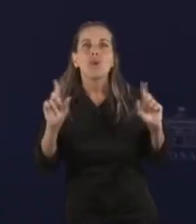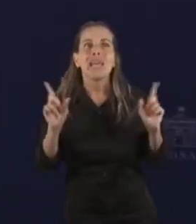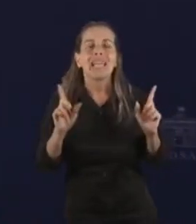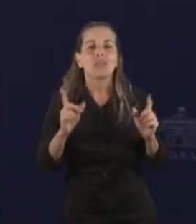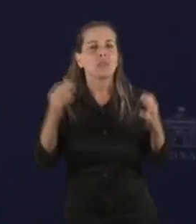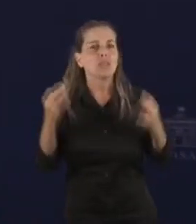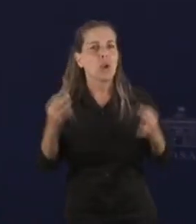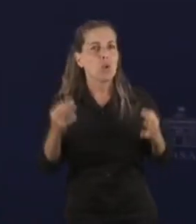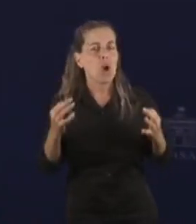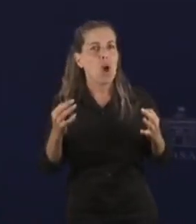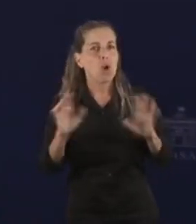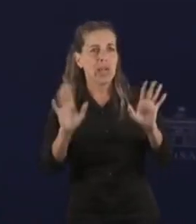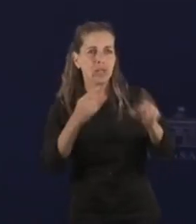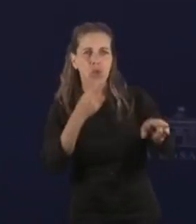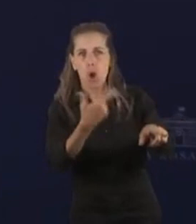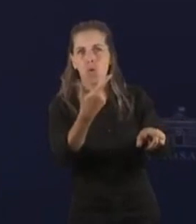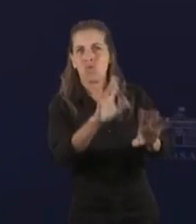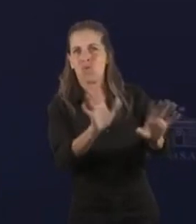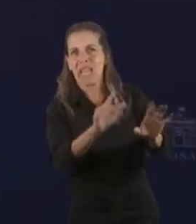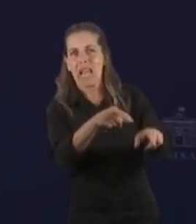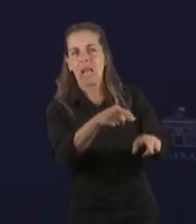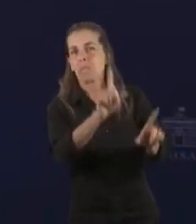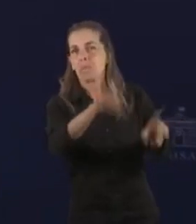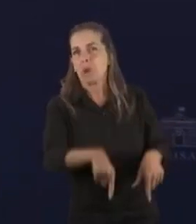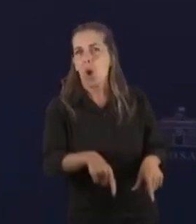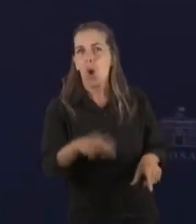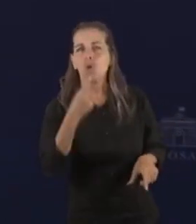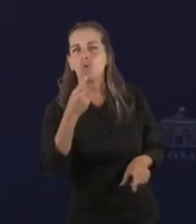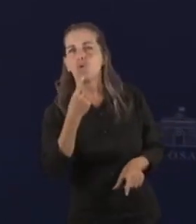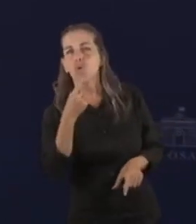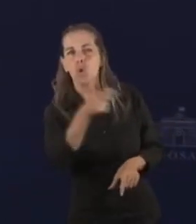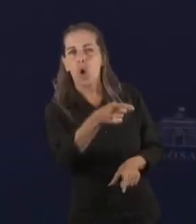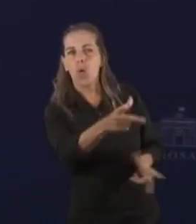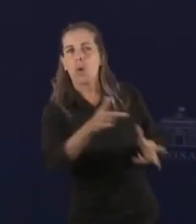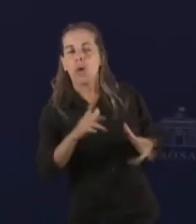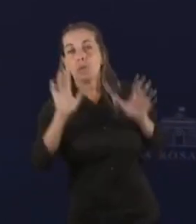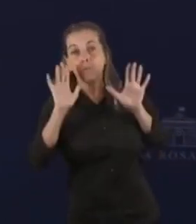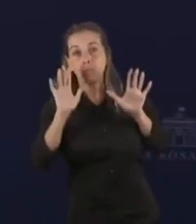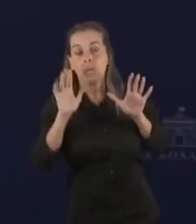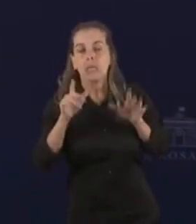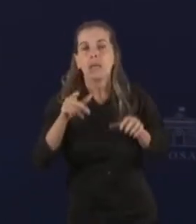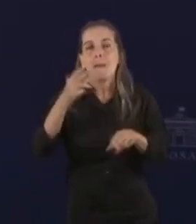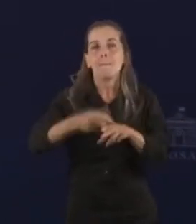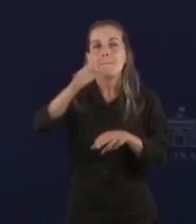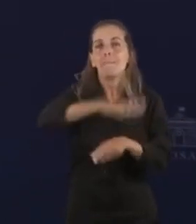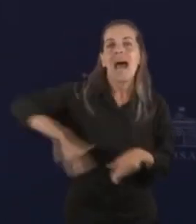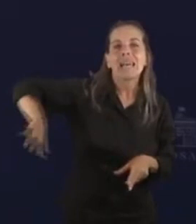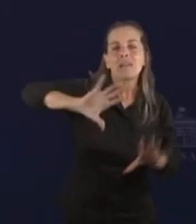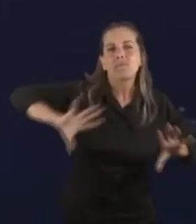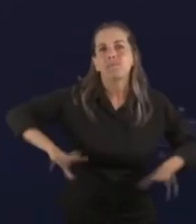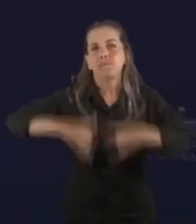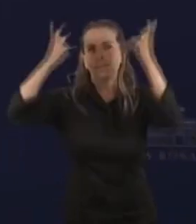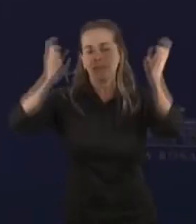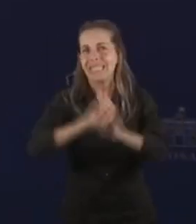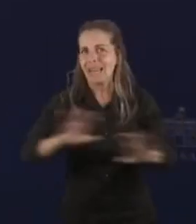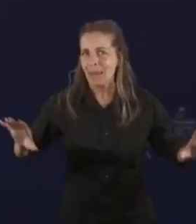ni niego lo que vos decís Simplemente digo que eh el el la magnitud del desastre fue no solo en